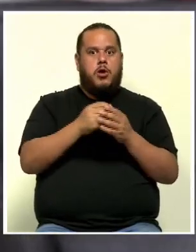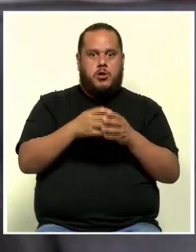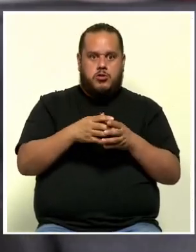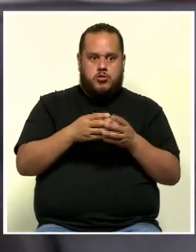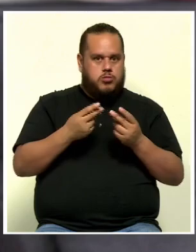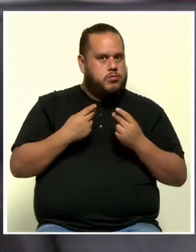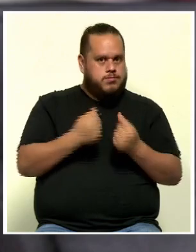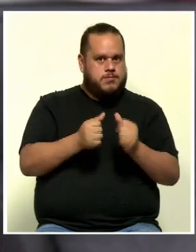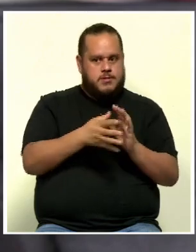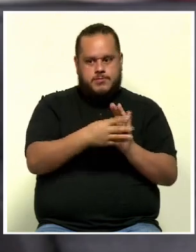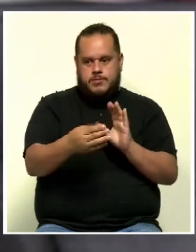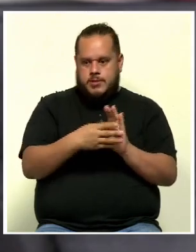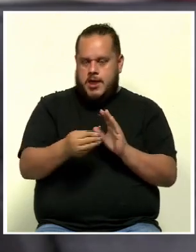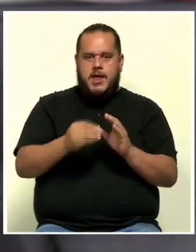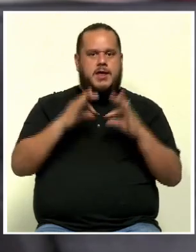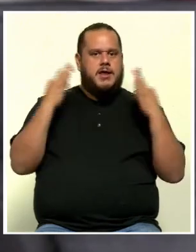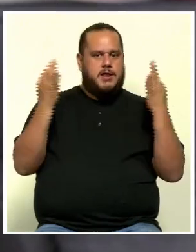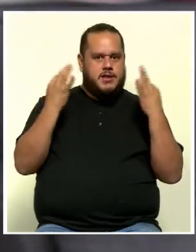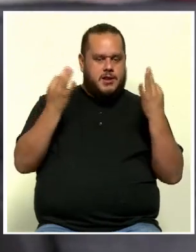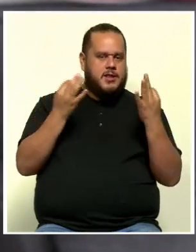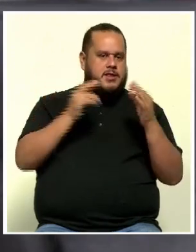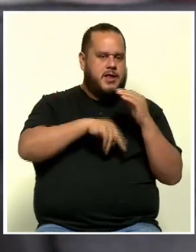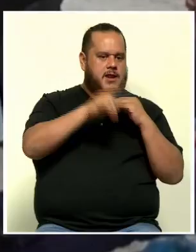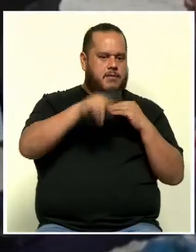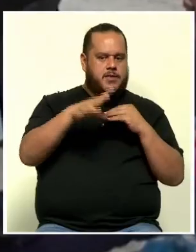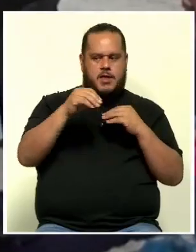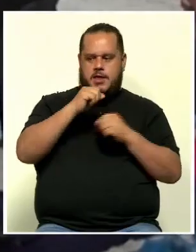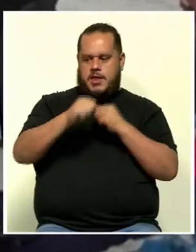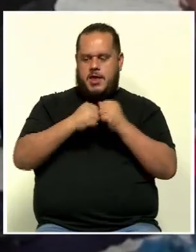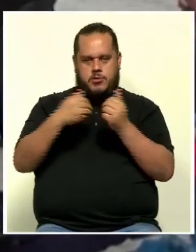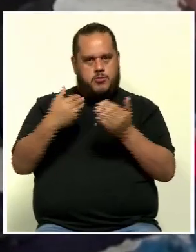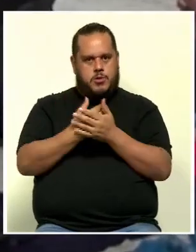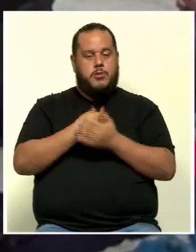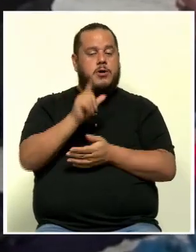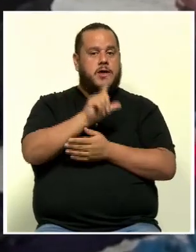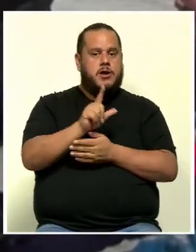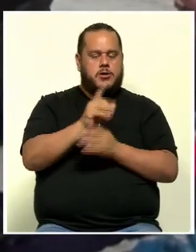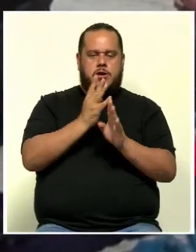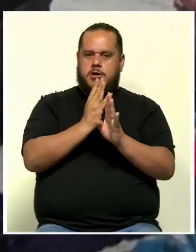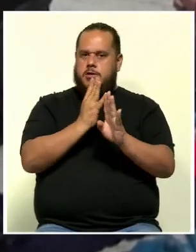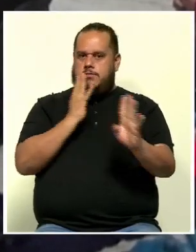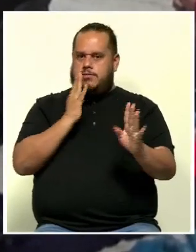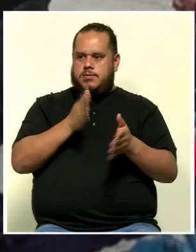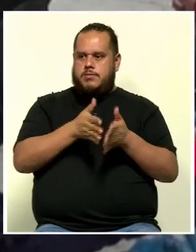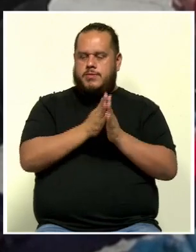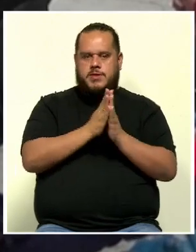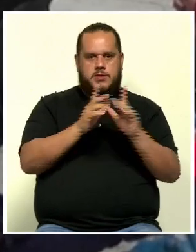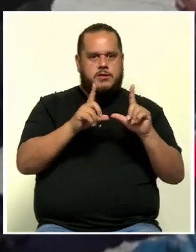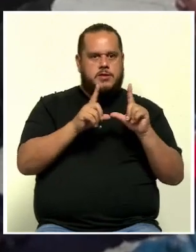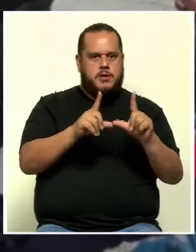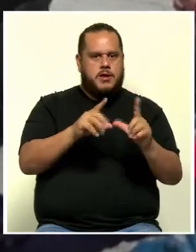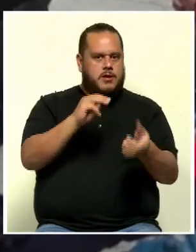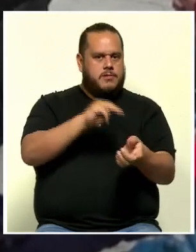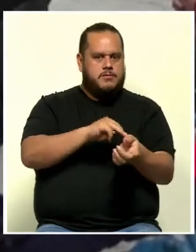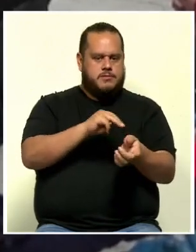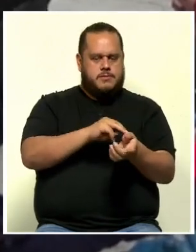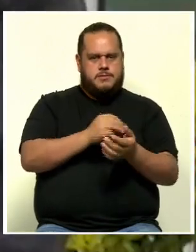recientes celebraciones por Navidad y Año Nuevo. El lunes se registraron filas de gente pidiendo certificados